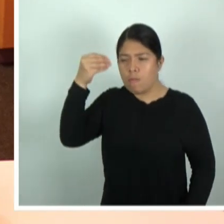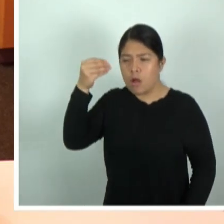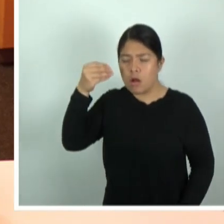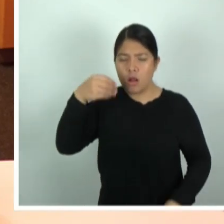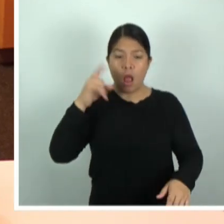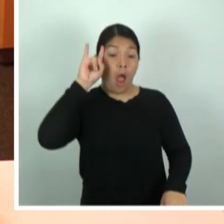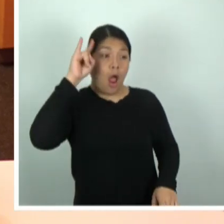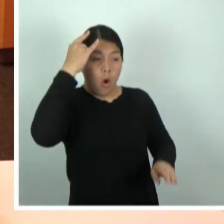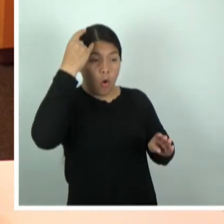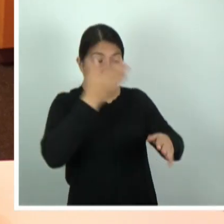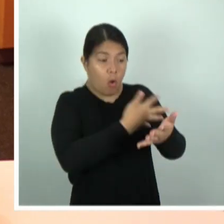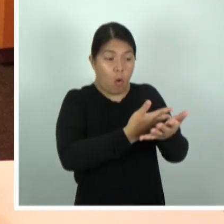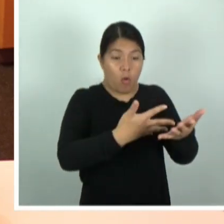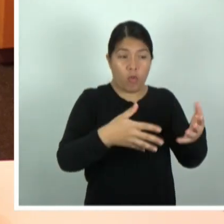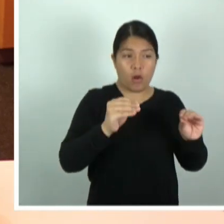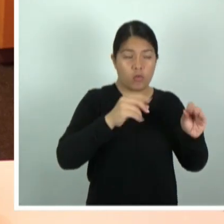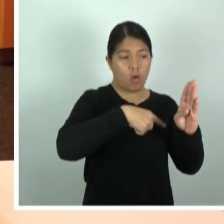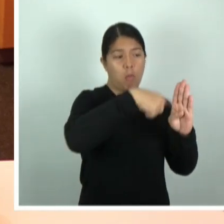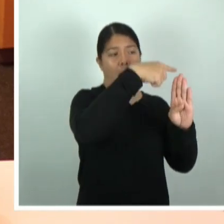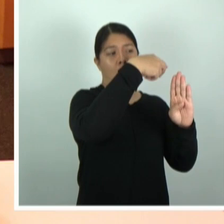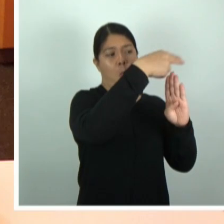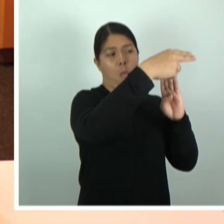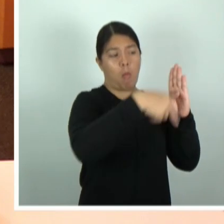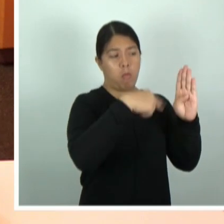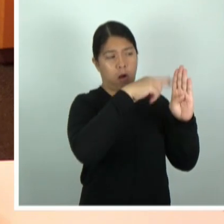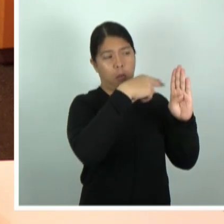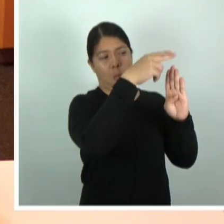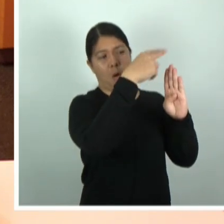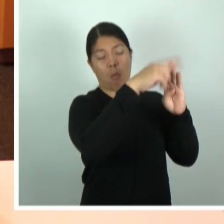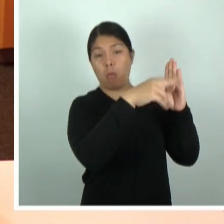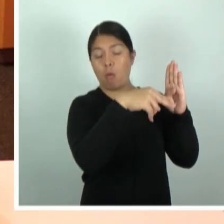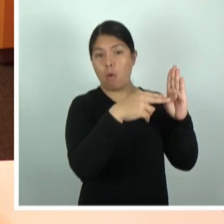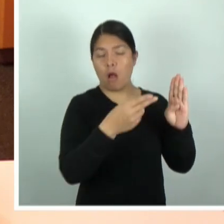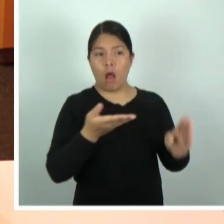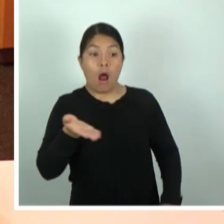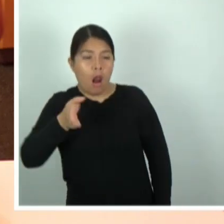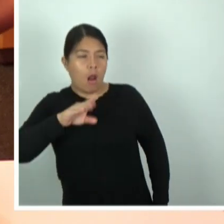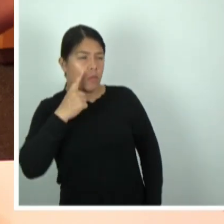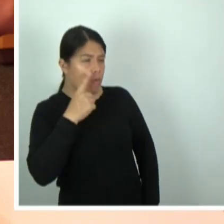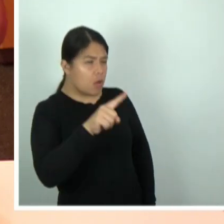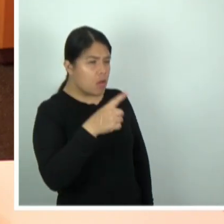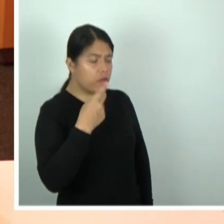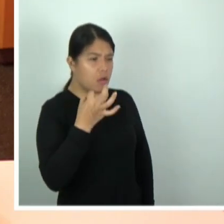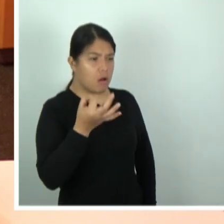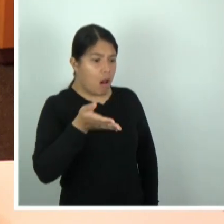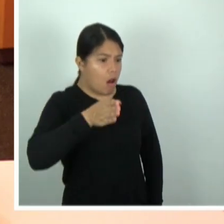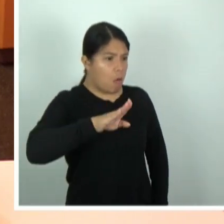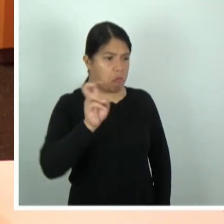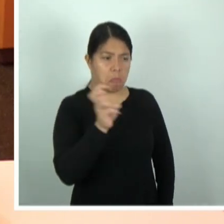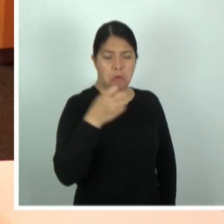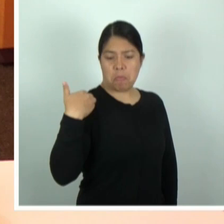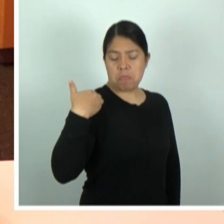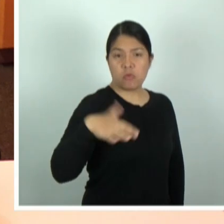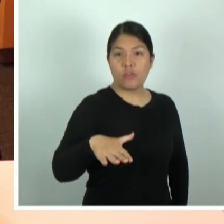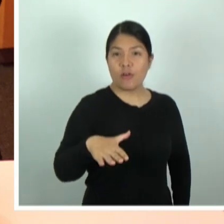israelitas podían decir: la muerte ya vino a esta casa. ¿Pero cómo? La muerte y